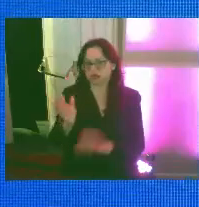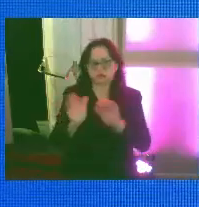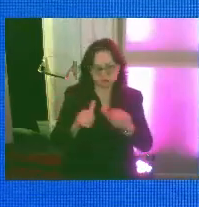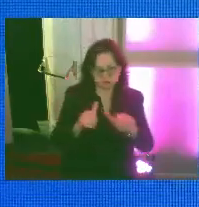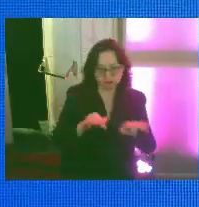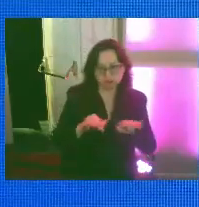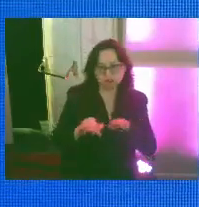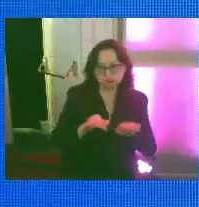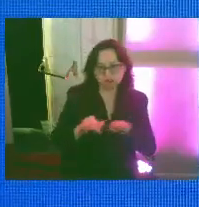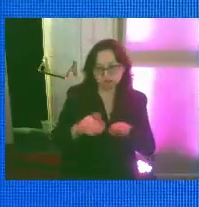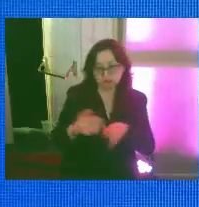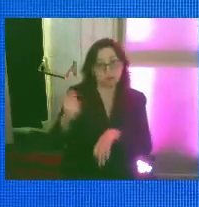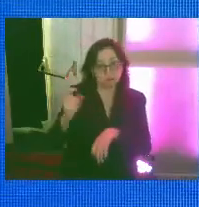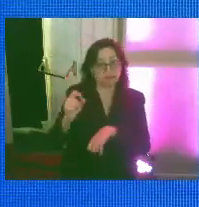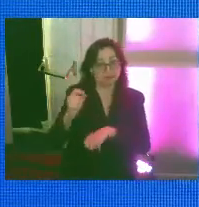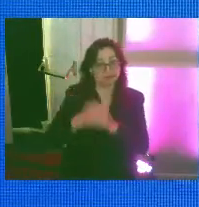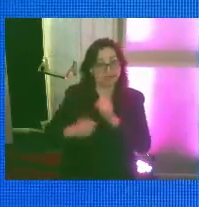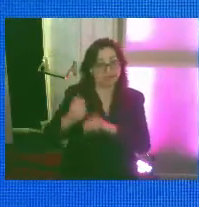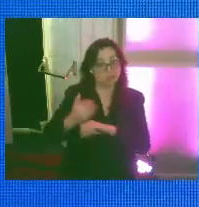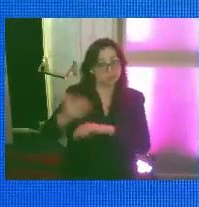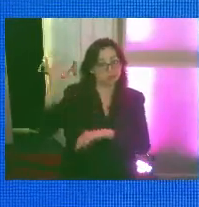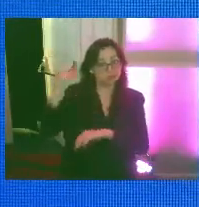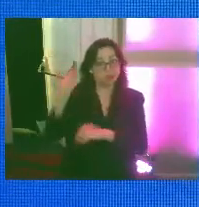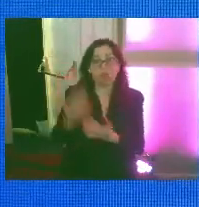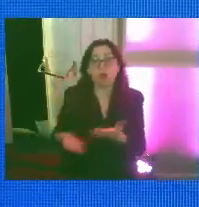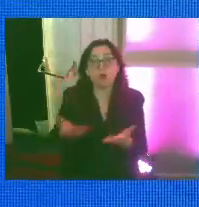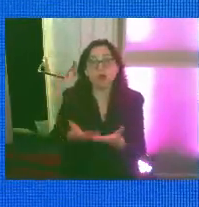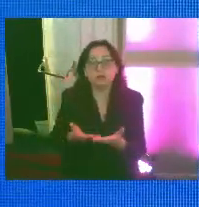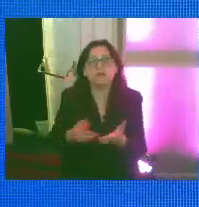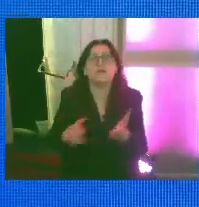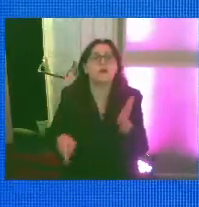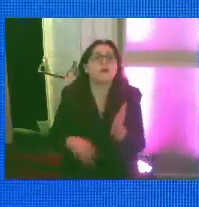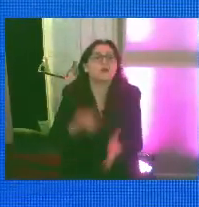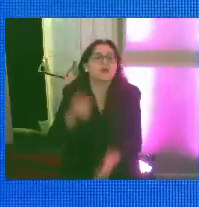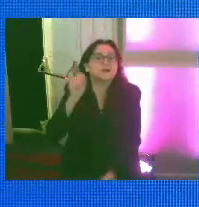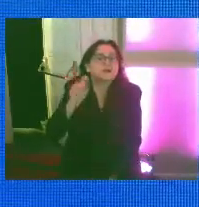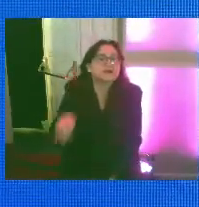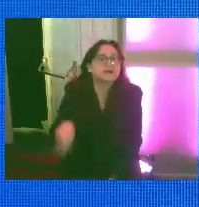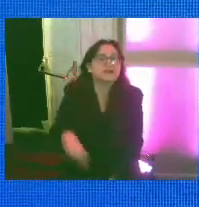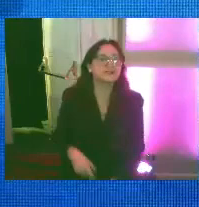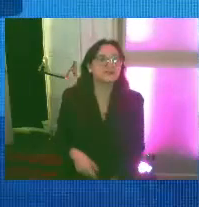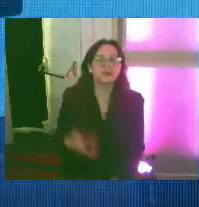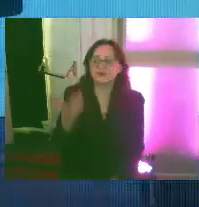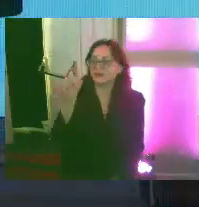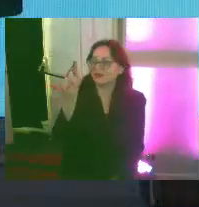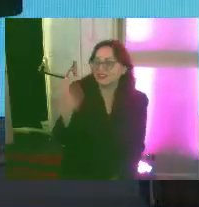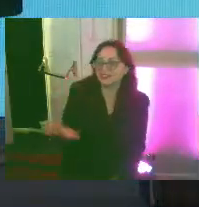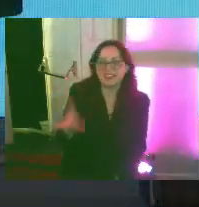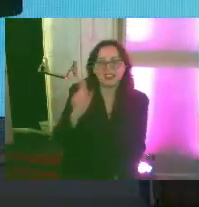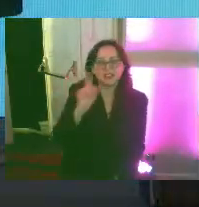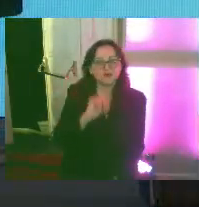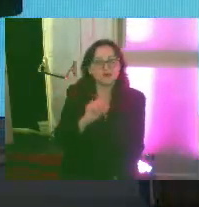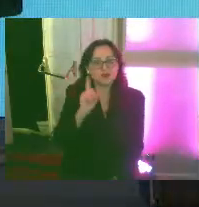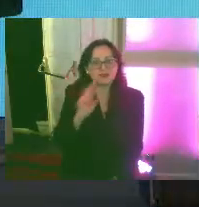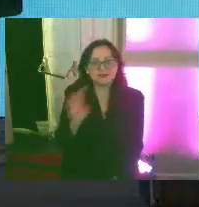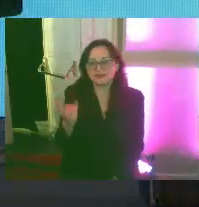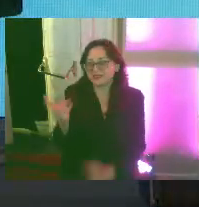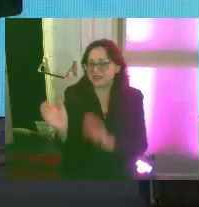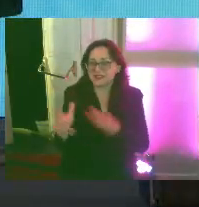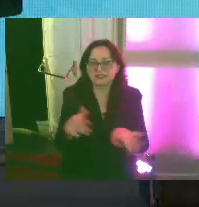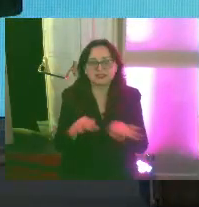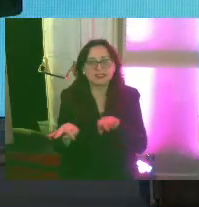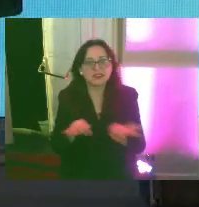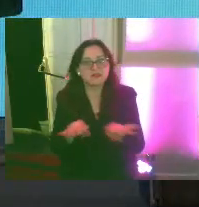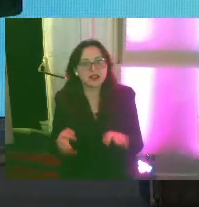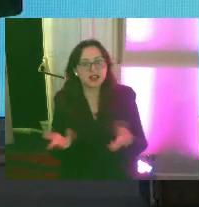inaceptable. Si bien después de la pandemia empezamos a volver al mercado laboral, y esto no hace falta que les diga por